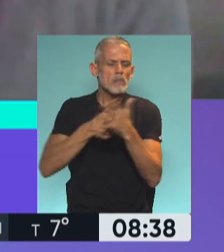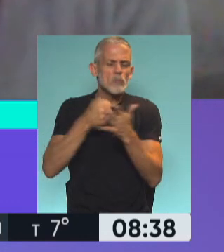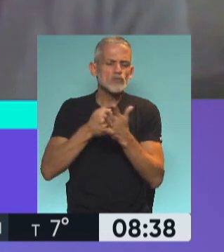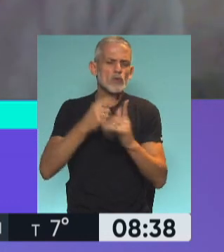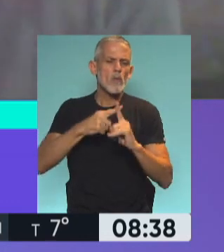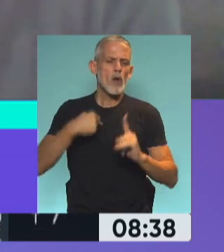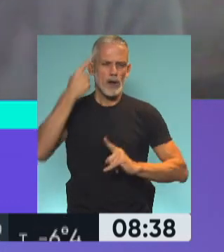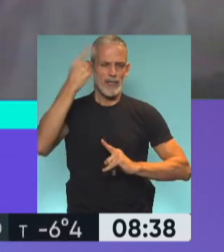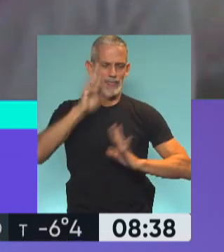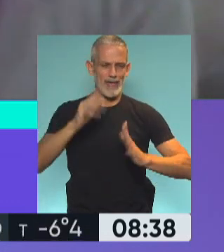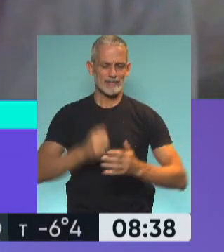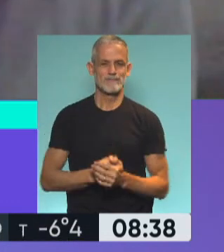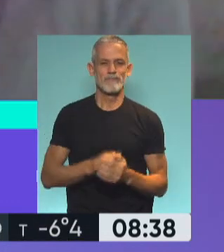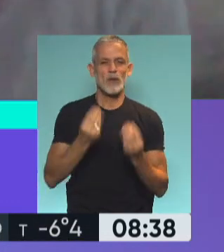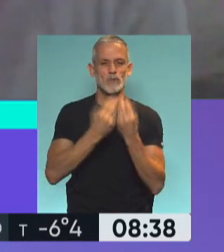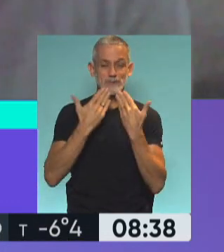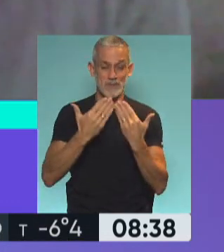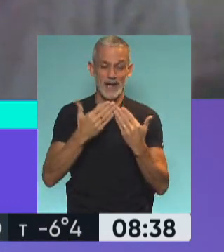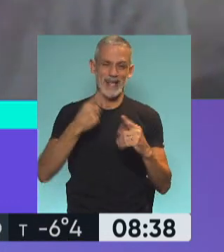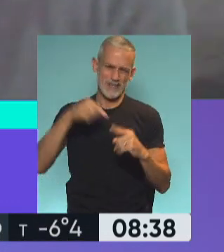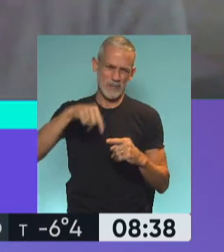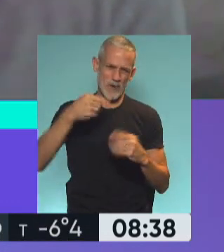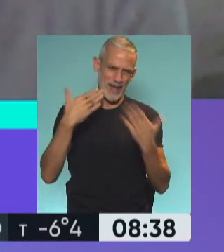nuestras ideas. Leandro Santoro, muchísimas gracias por